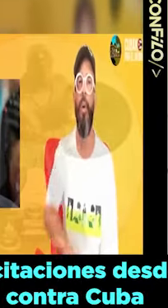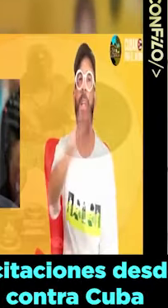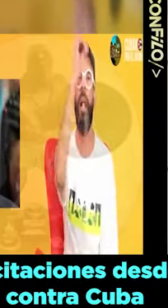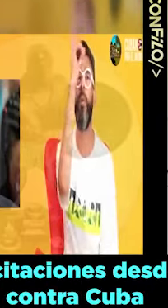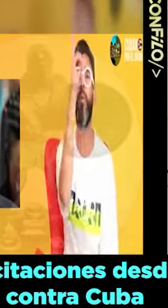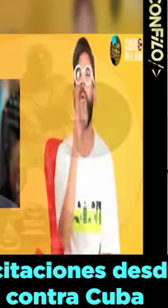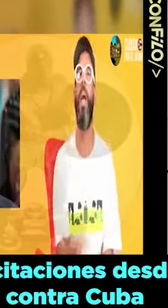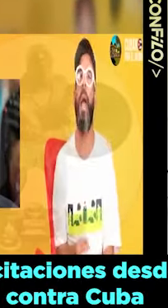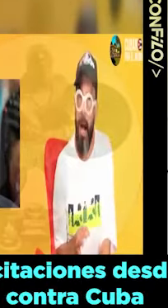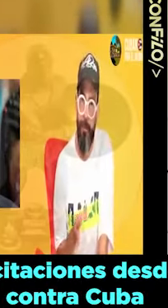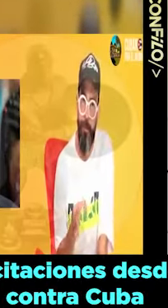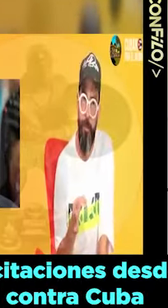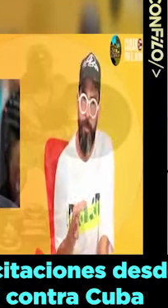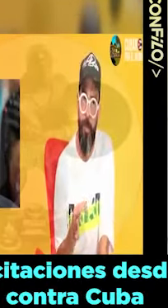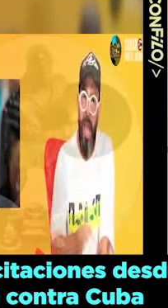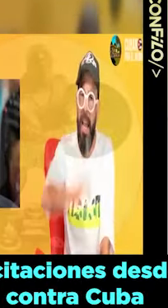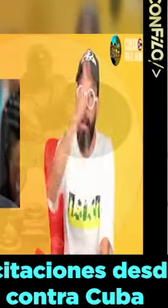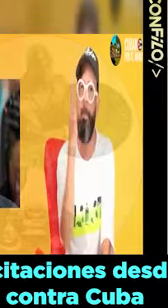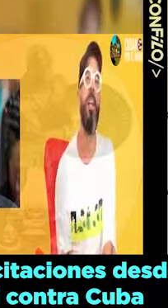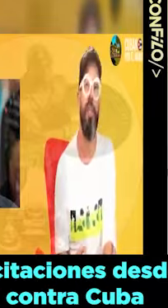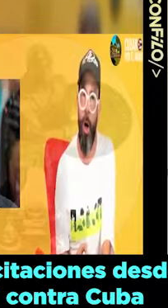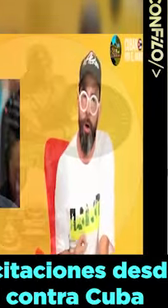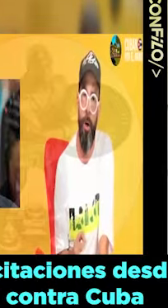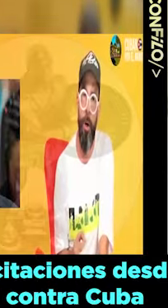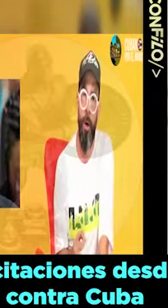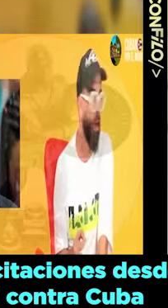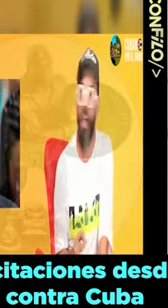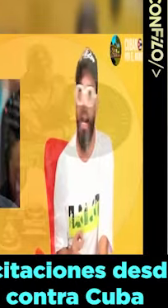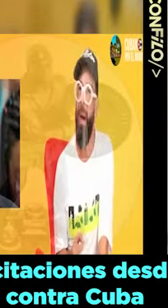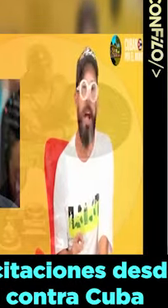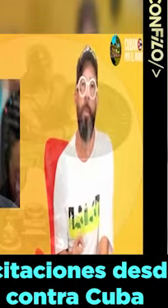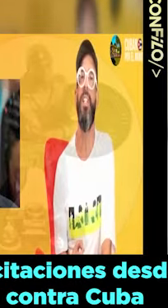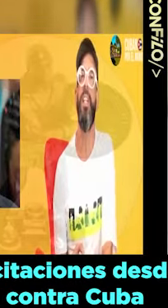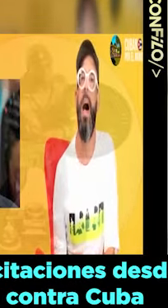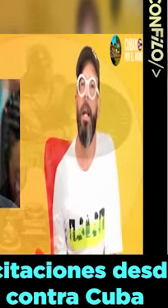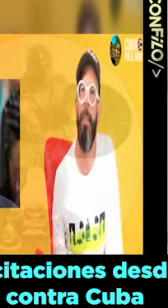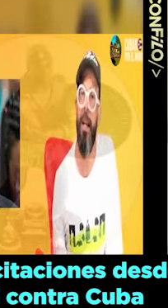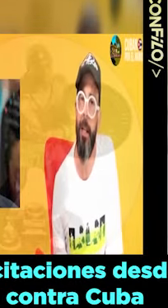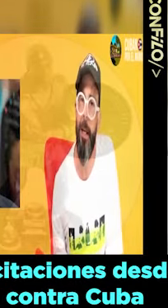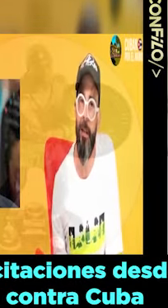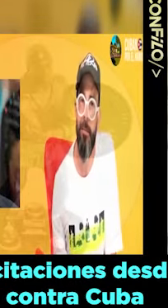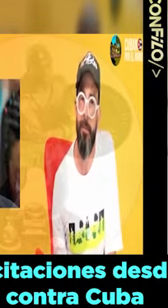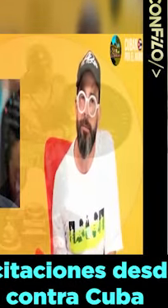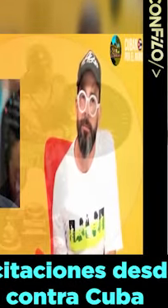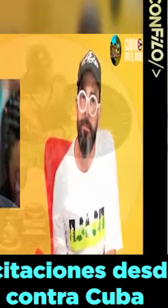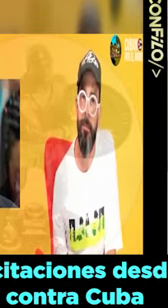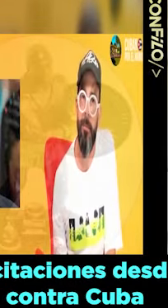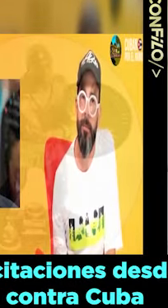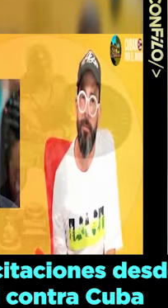La comunista que usted vea en el piso, no le dé la mano porque se va a arrepentir.